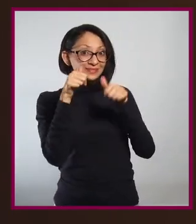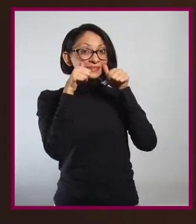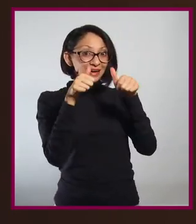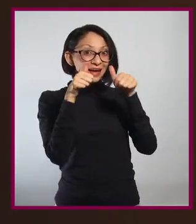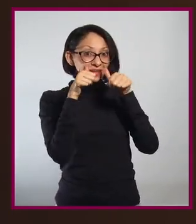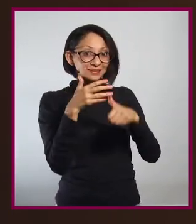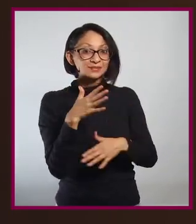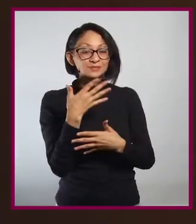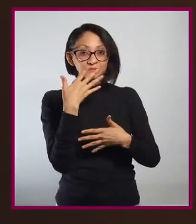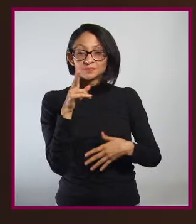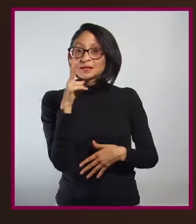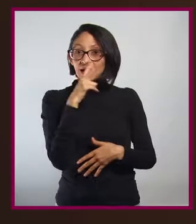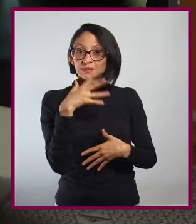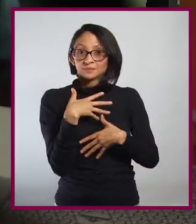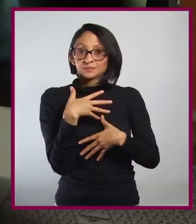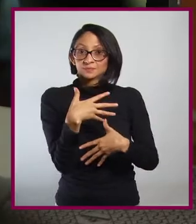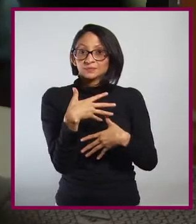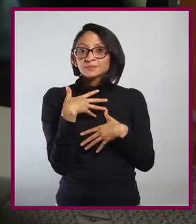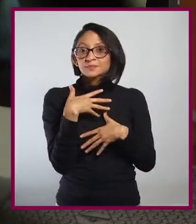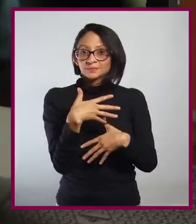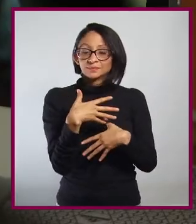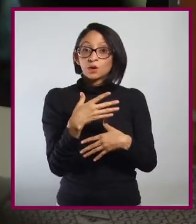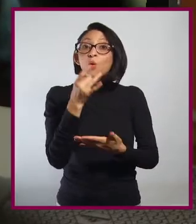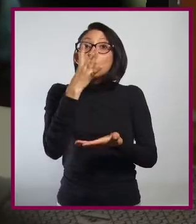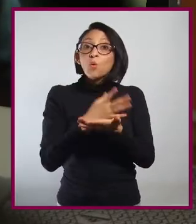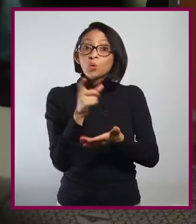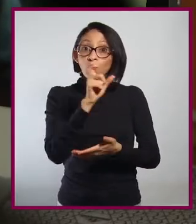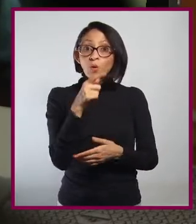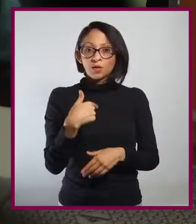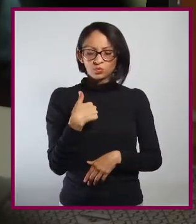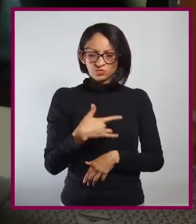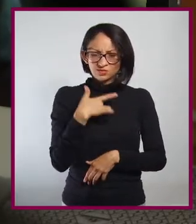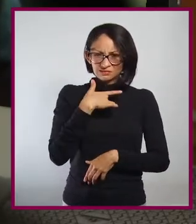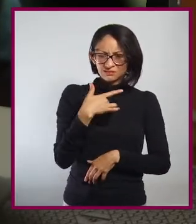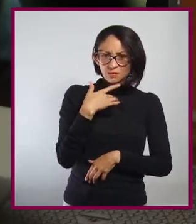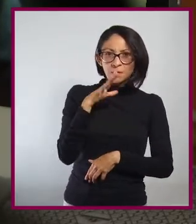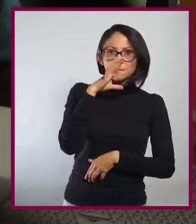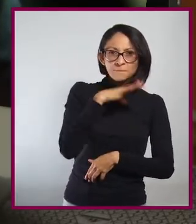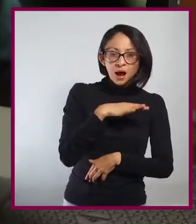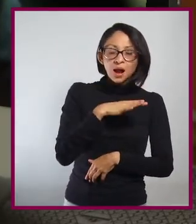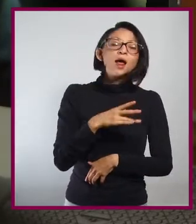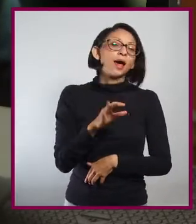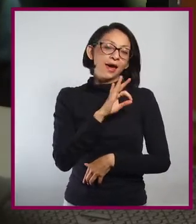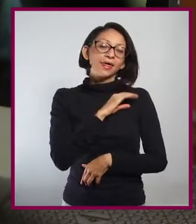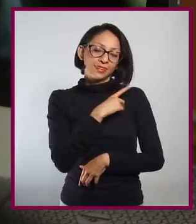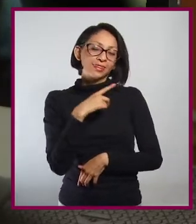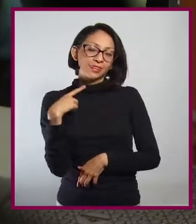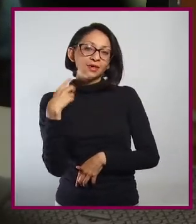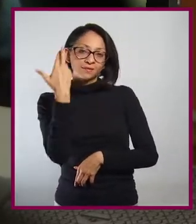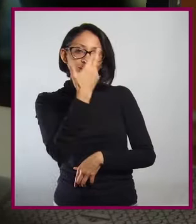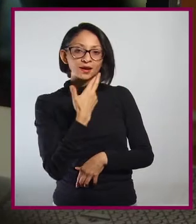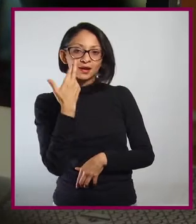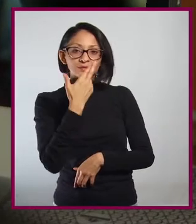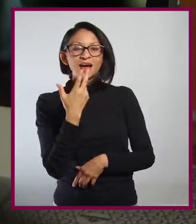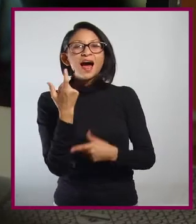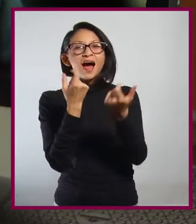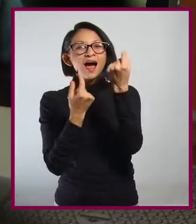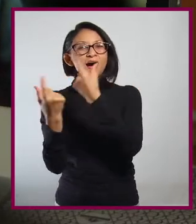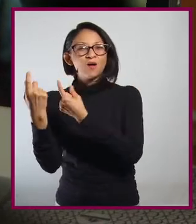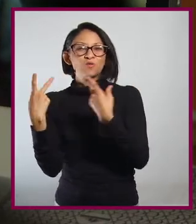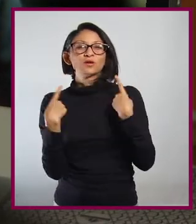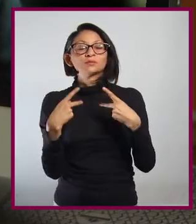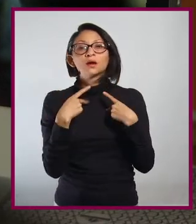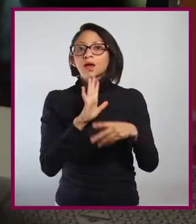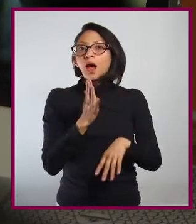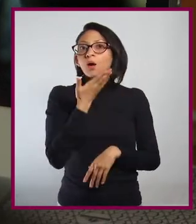¿no? De esto de la respiración. Sí, pero solamente si hay síntomas. Desafortunadamente, muchas personas lo